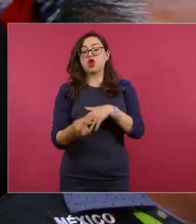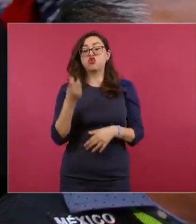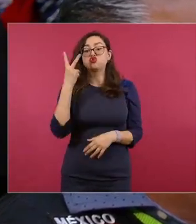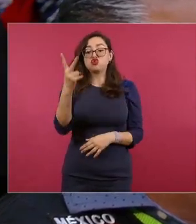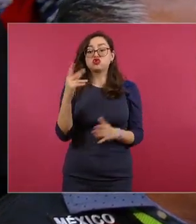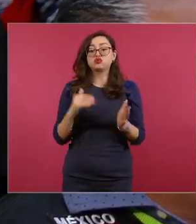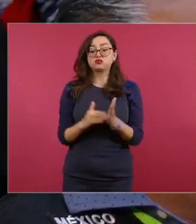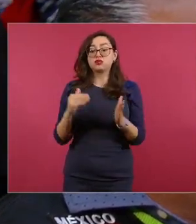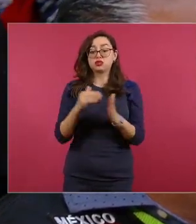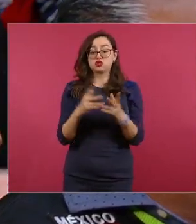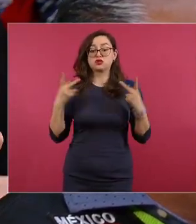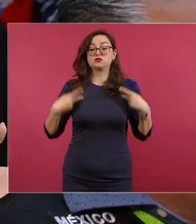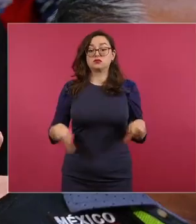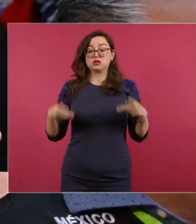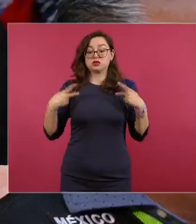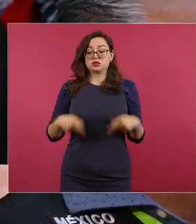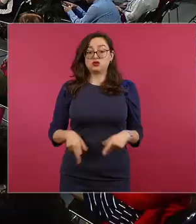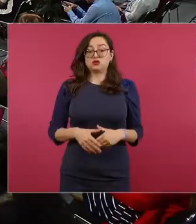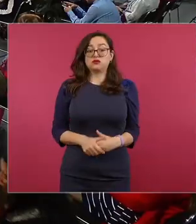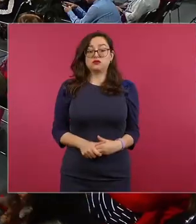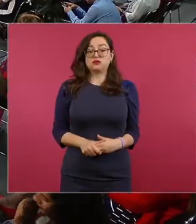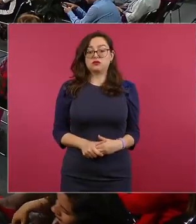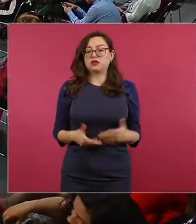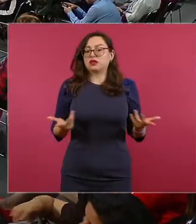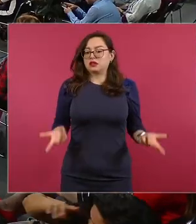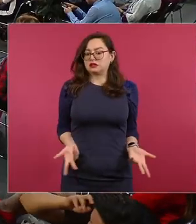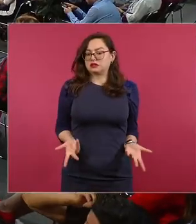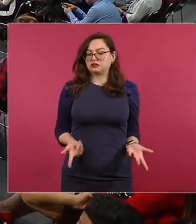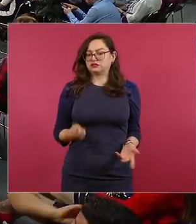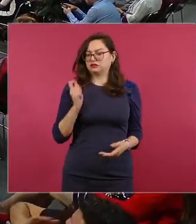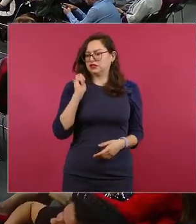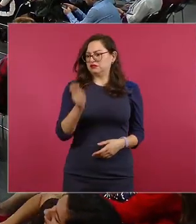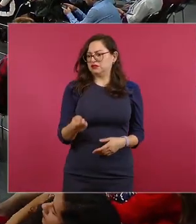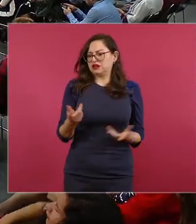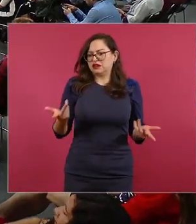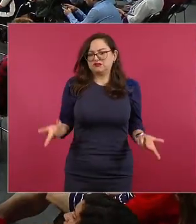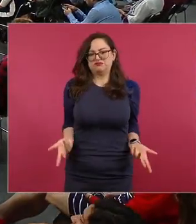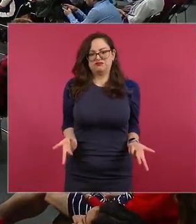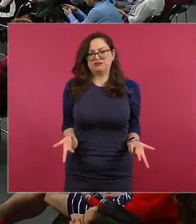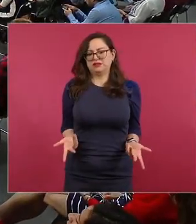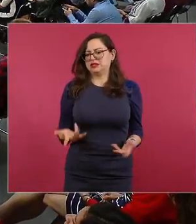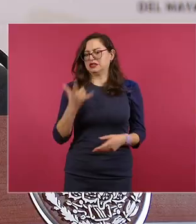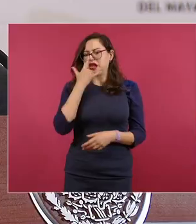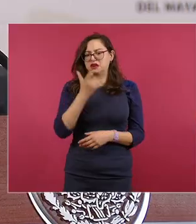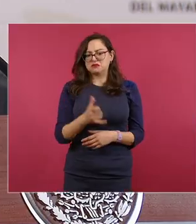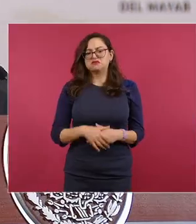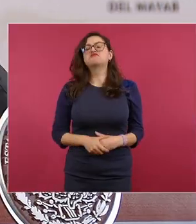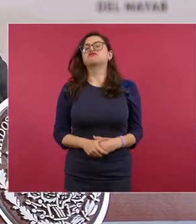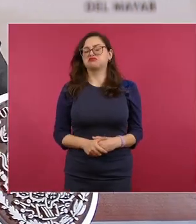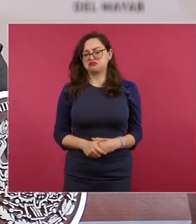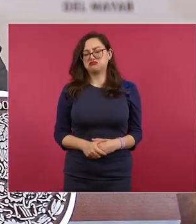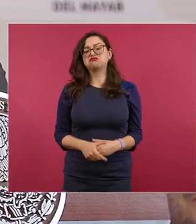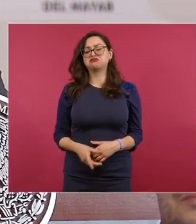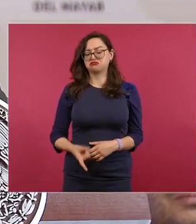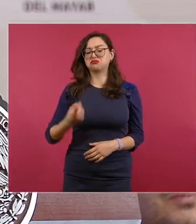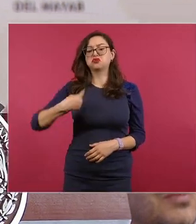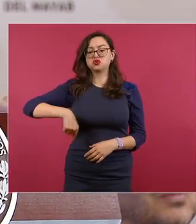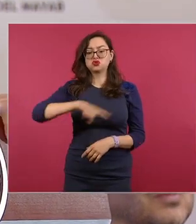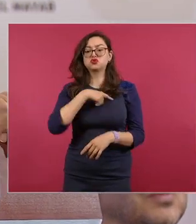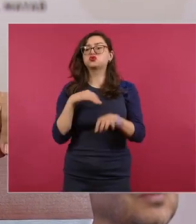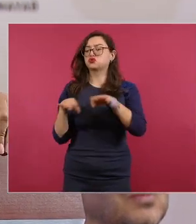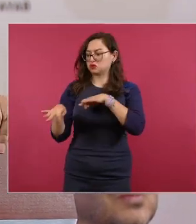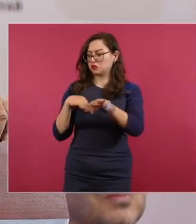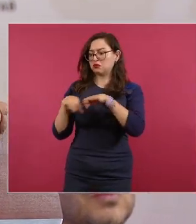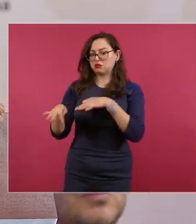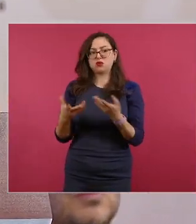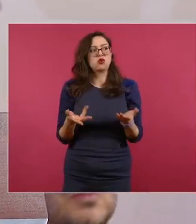de personas migrantes. Es decir, no corresponde. Sí, estamos trabajando en eso. ¿De qué manera?